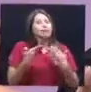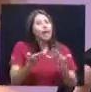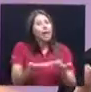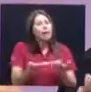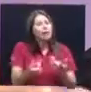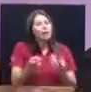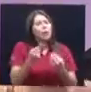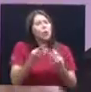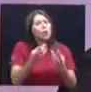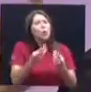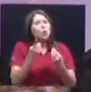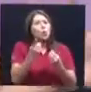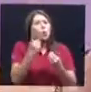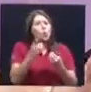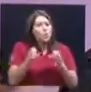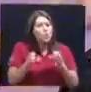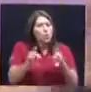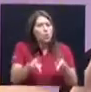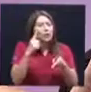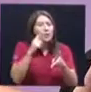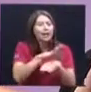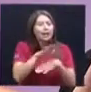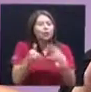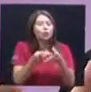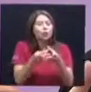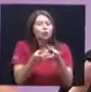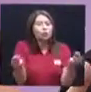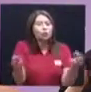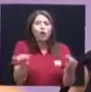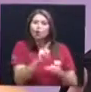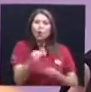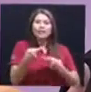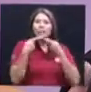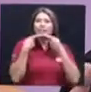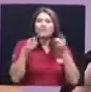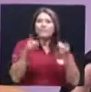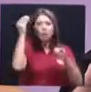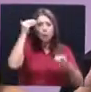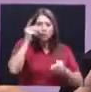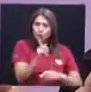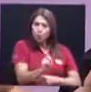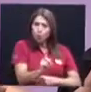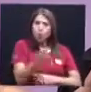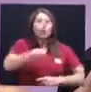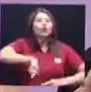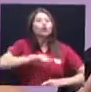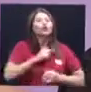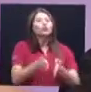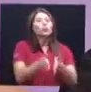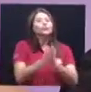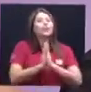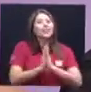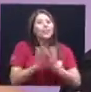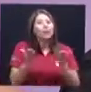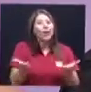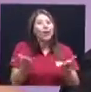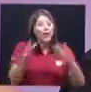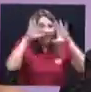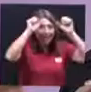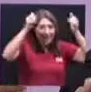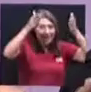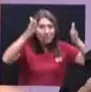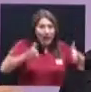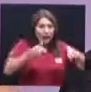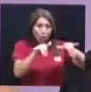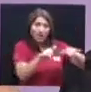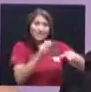no dar un espacio para que eso se resuelva no es manifestar una posición nosotros estamos pidiendo el retiro del embajador y